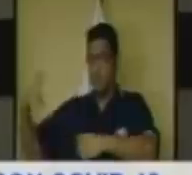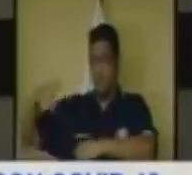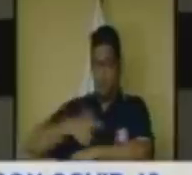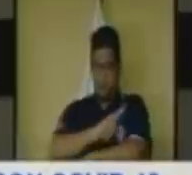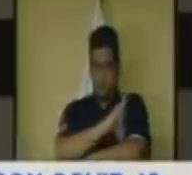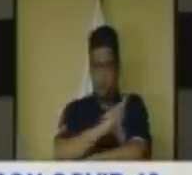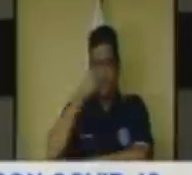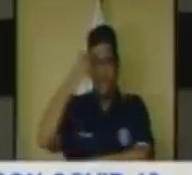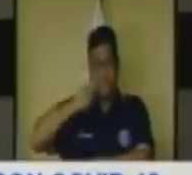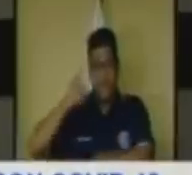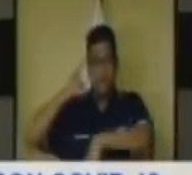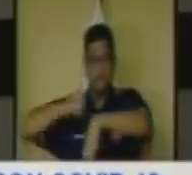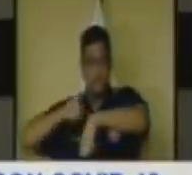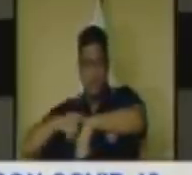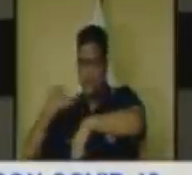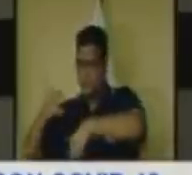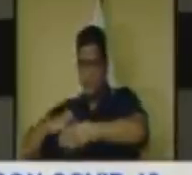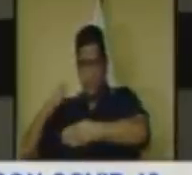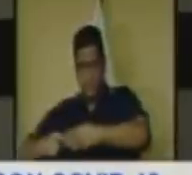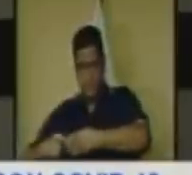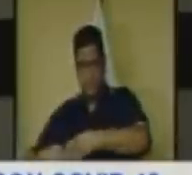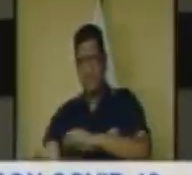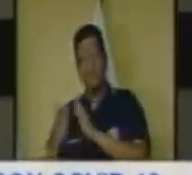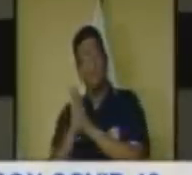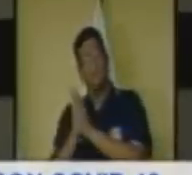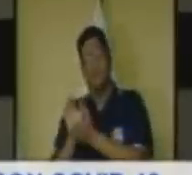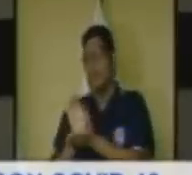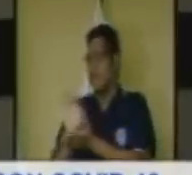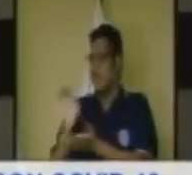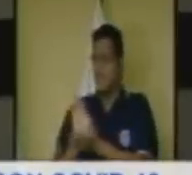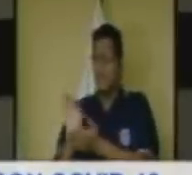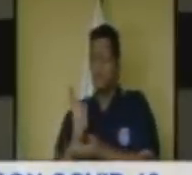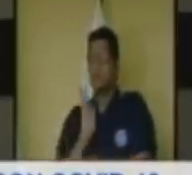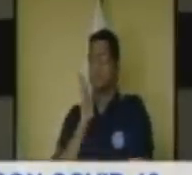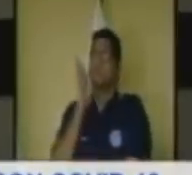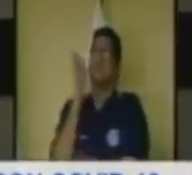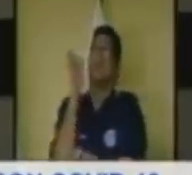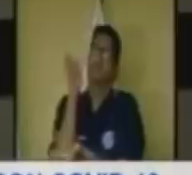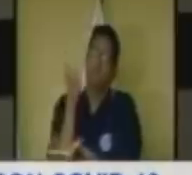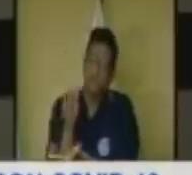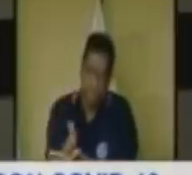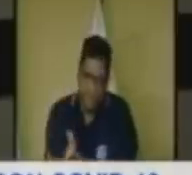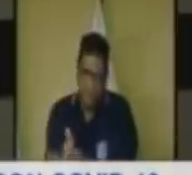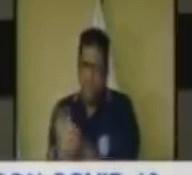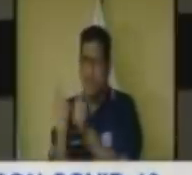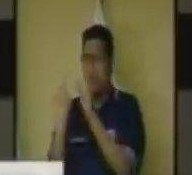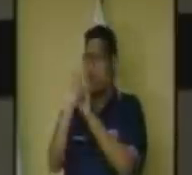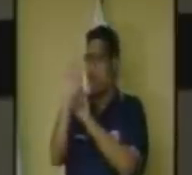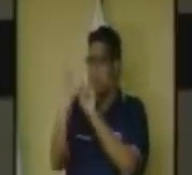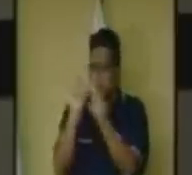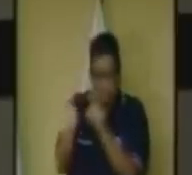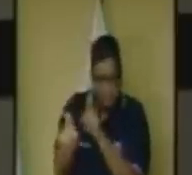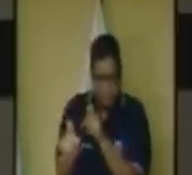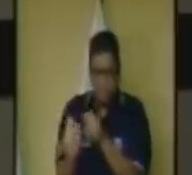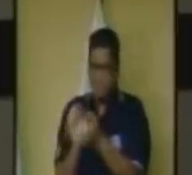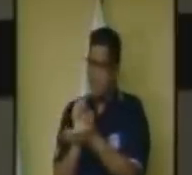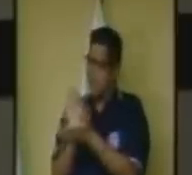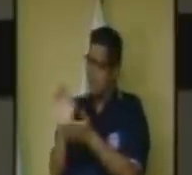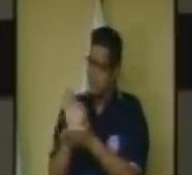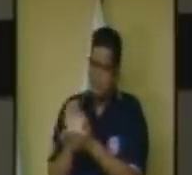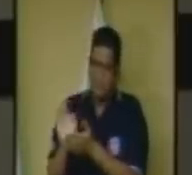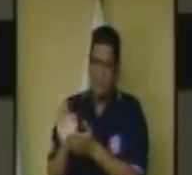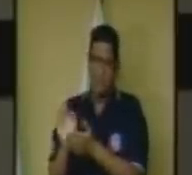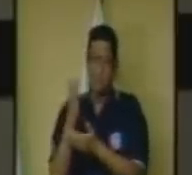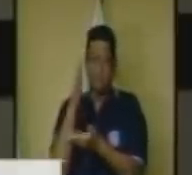diferentes aerolíneas. Evitemos ir al aeropuerto a realizar consultas, utilicemos la vía telefónica,